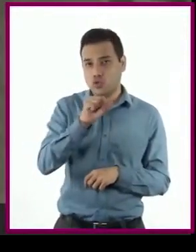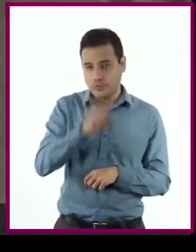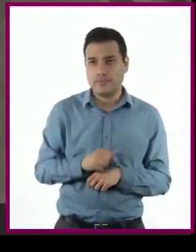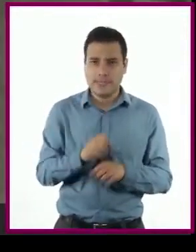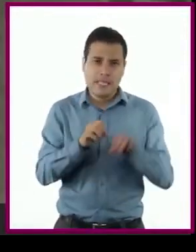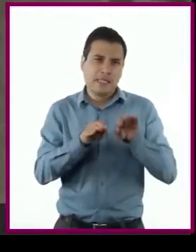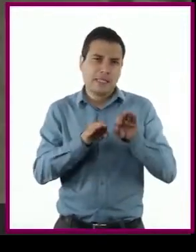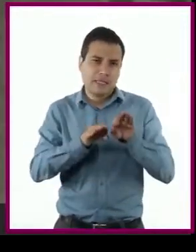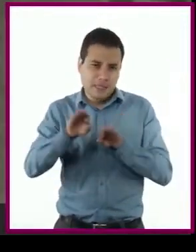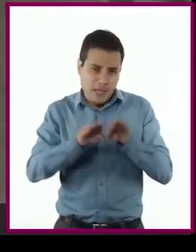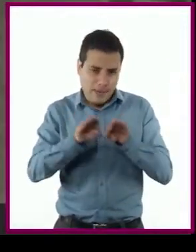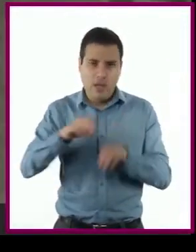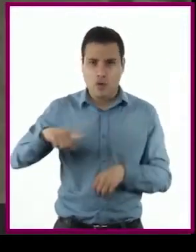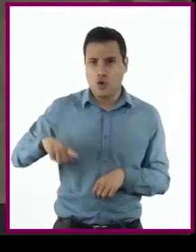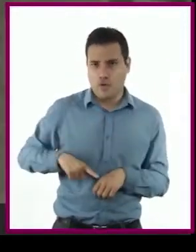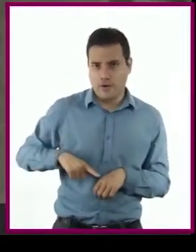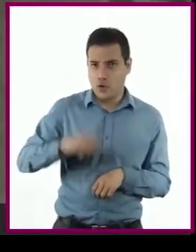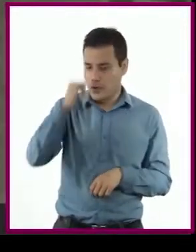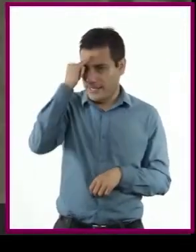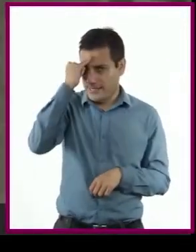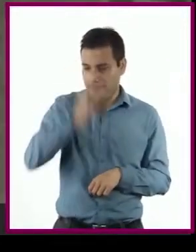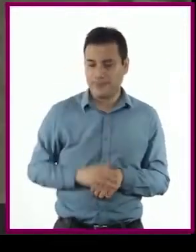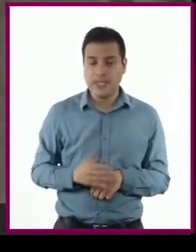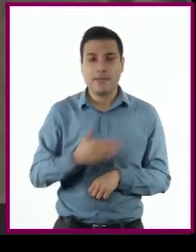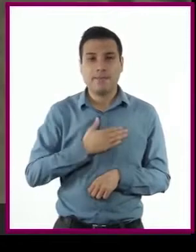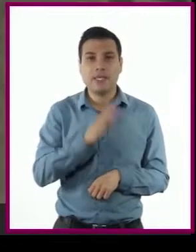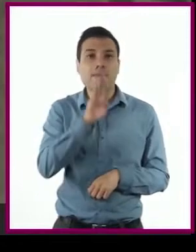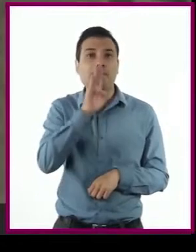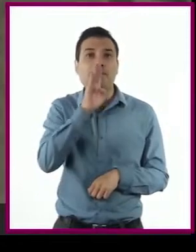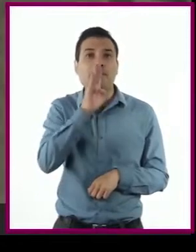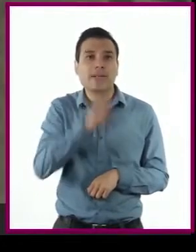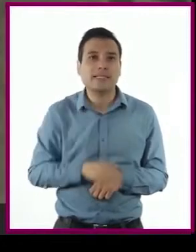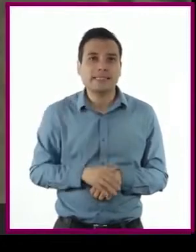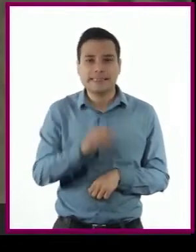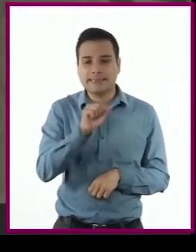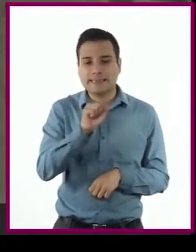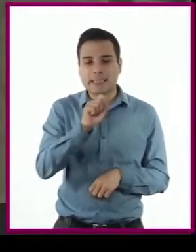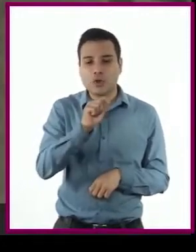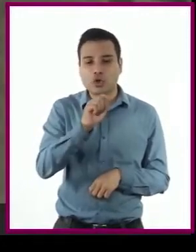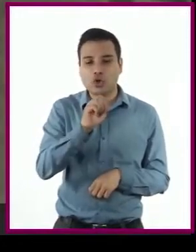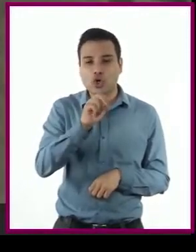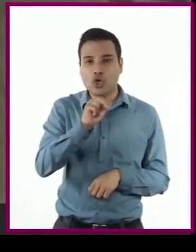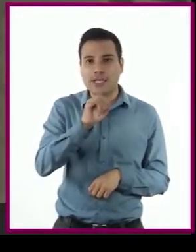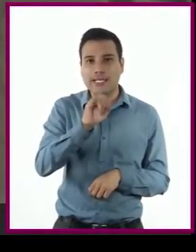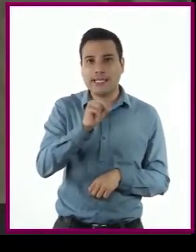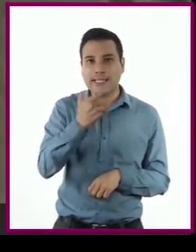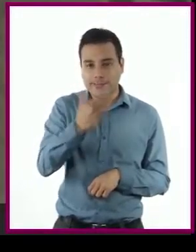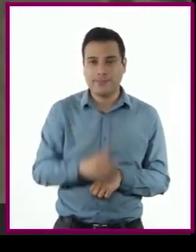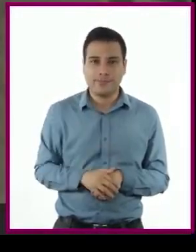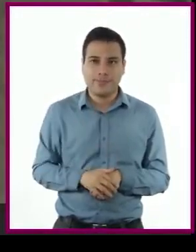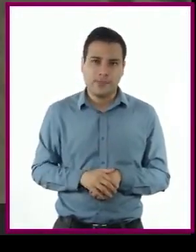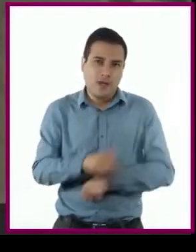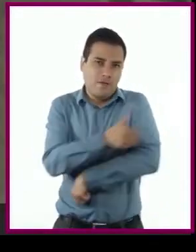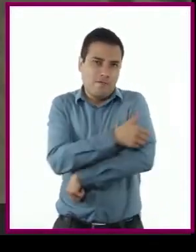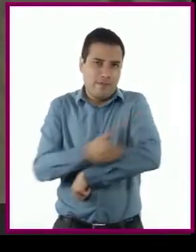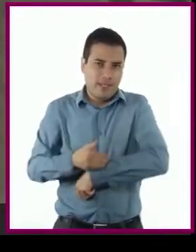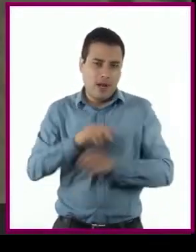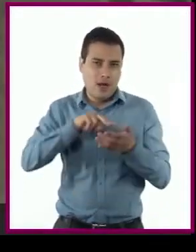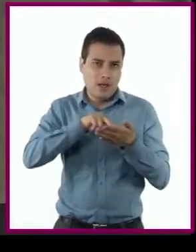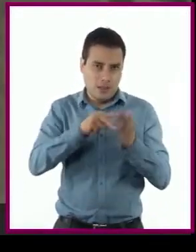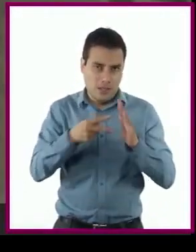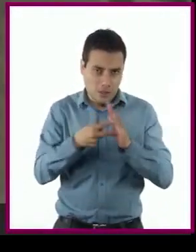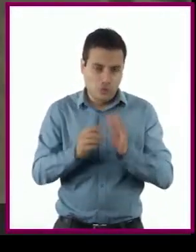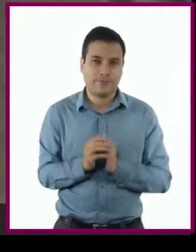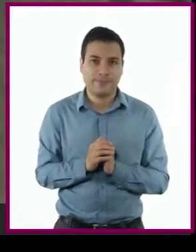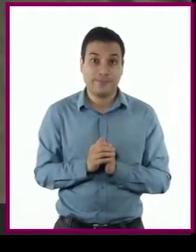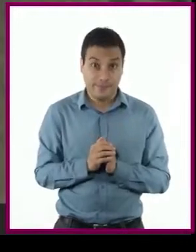administración pública de la India y mi madre, la señora Stoney, provenía de una familia de ingenieros. Esto me